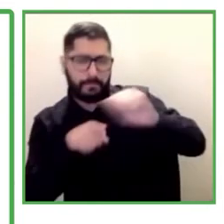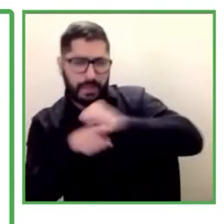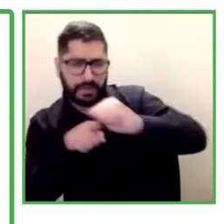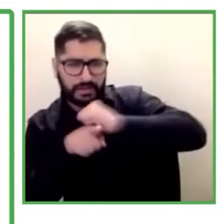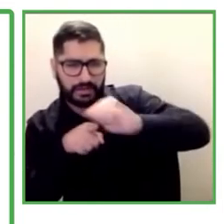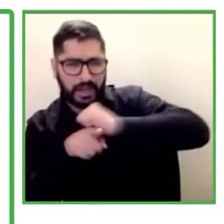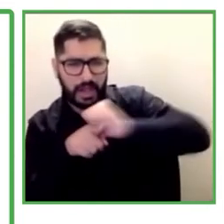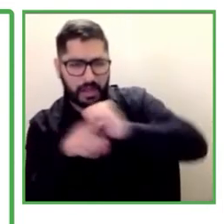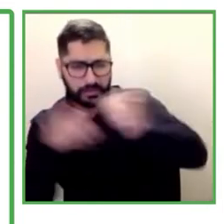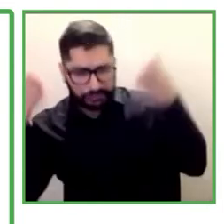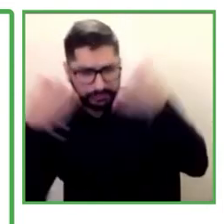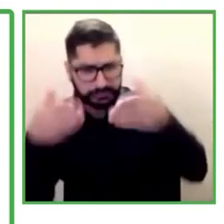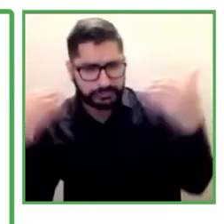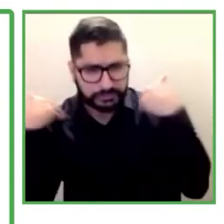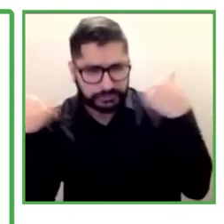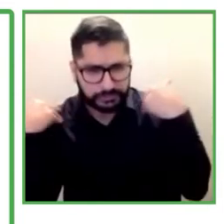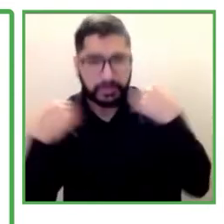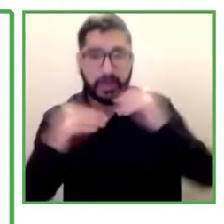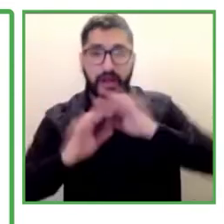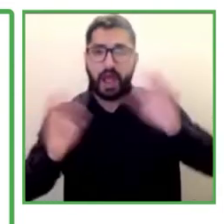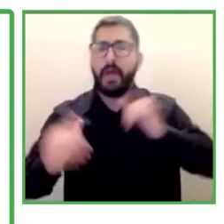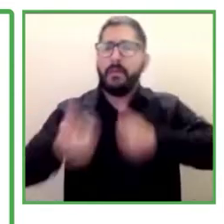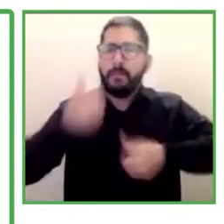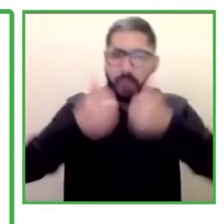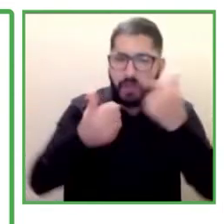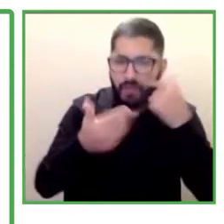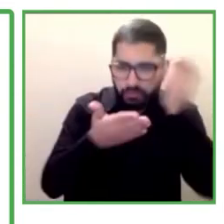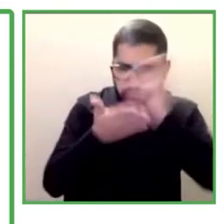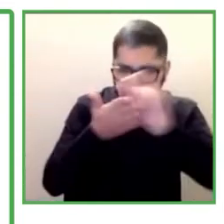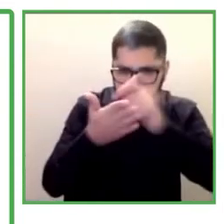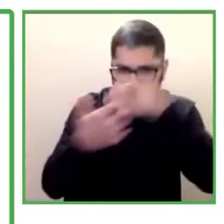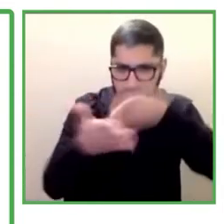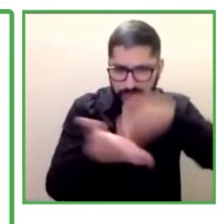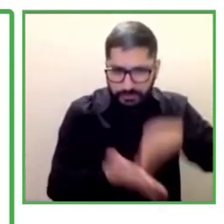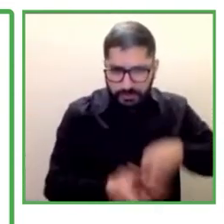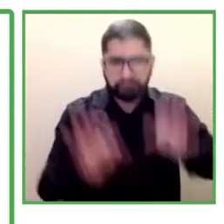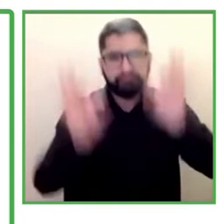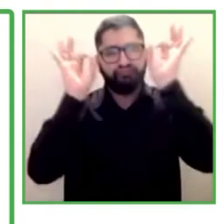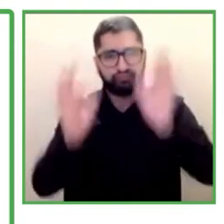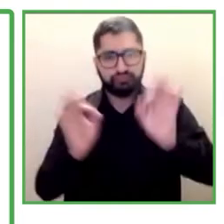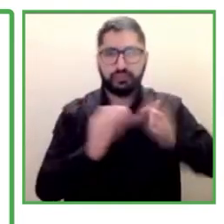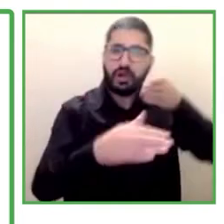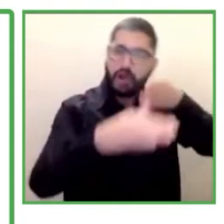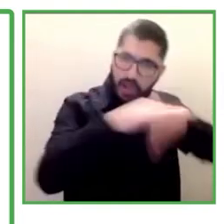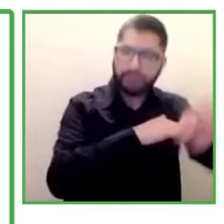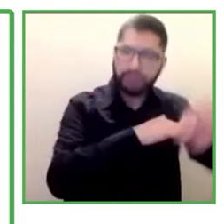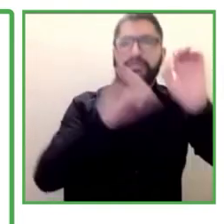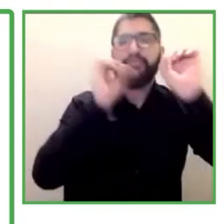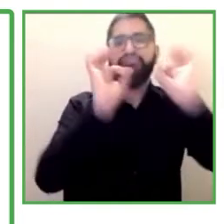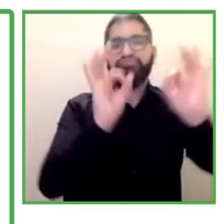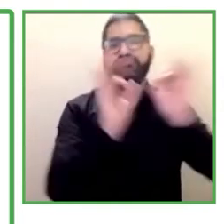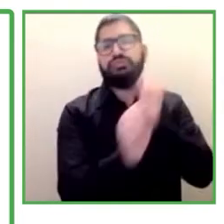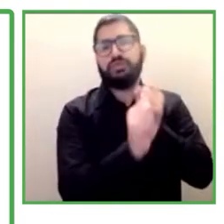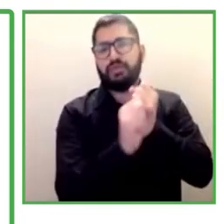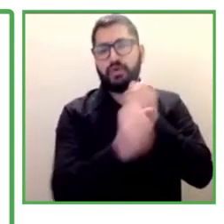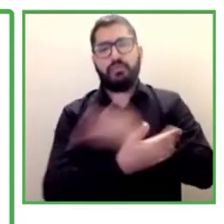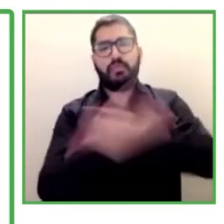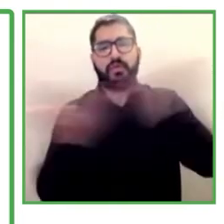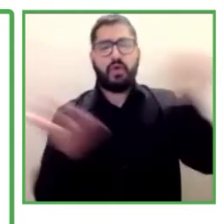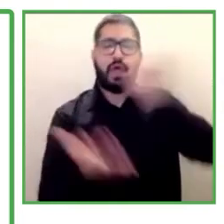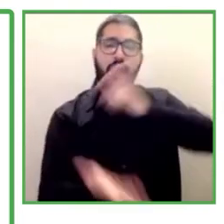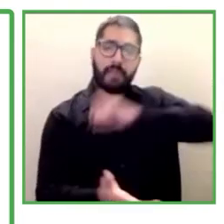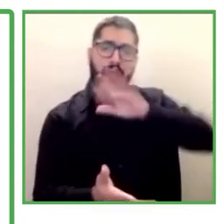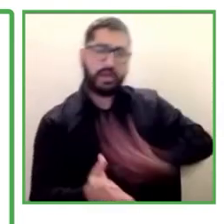que tienen que pasar para poder acceder al empleo público. En España, como en muchos otros países, el proceso para